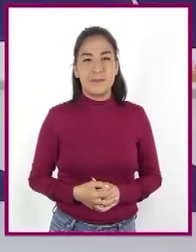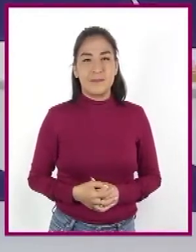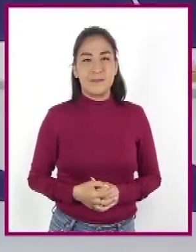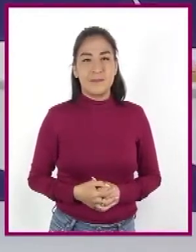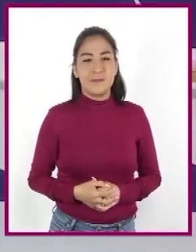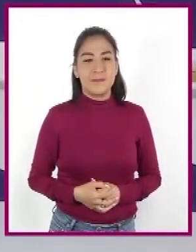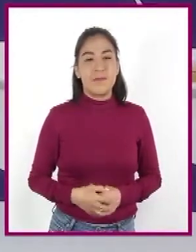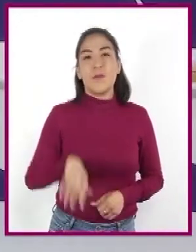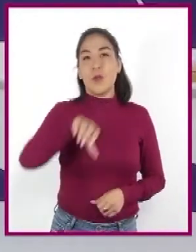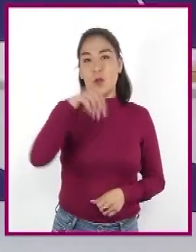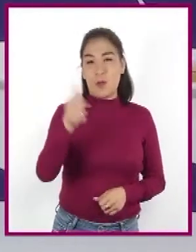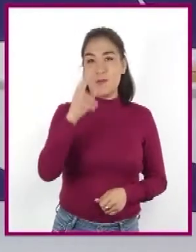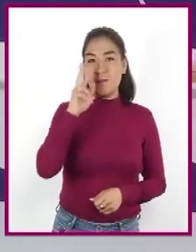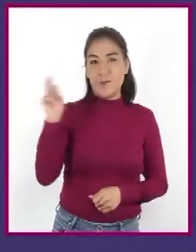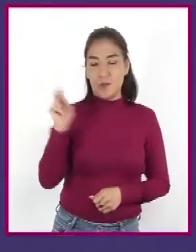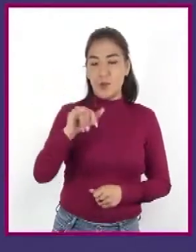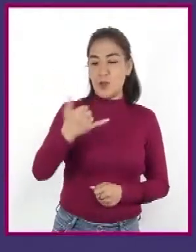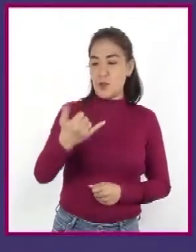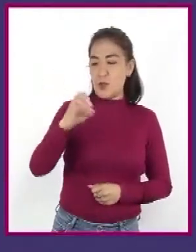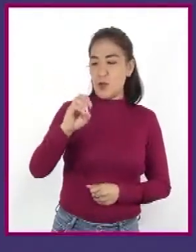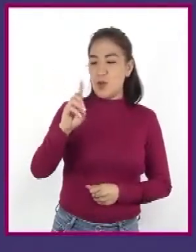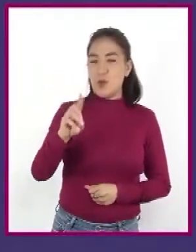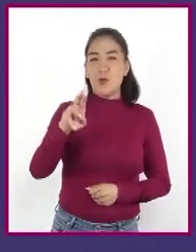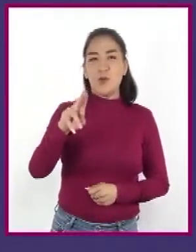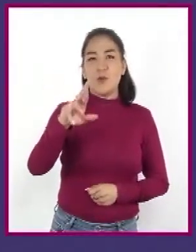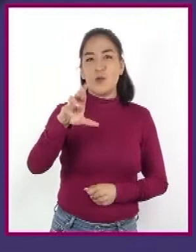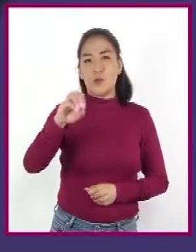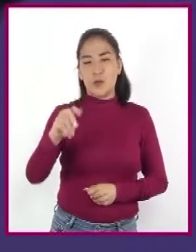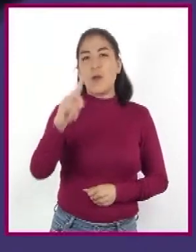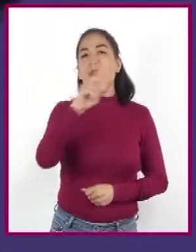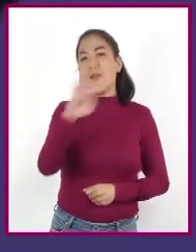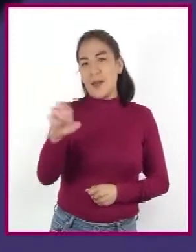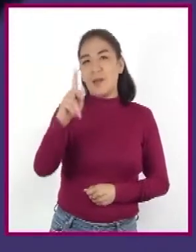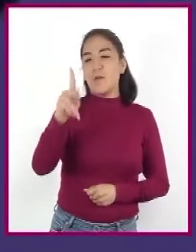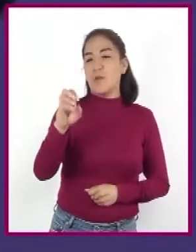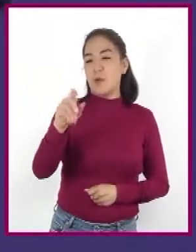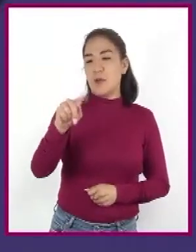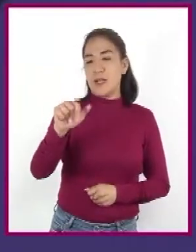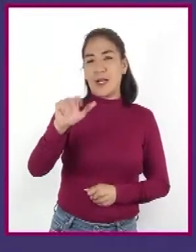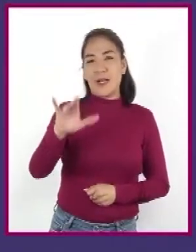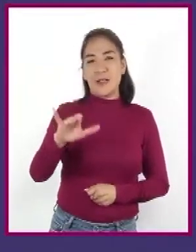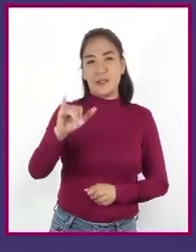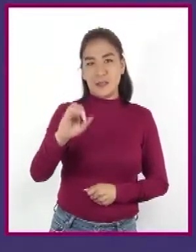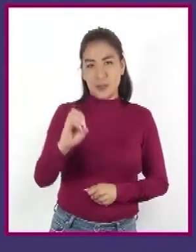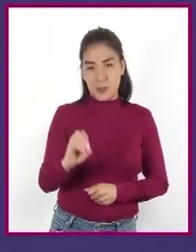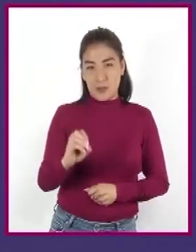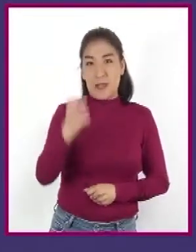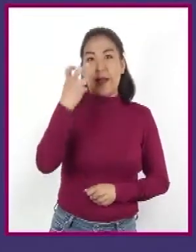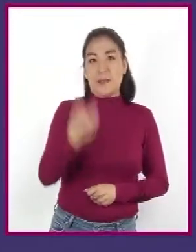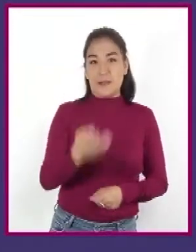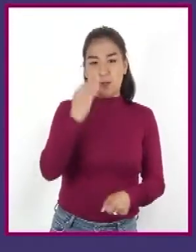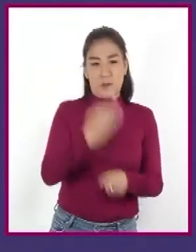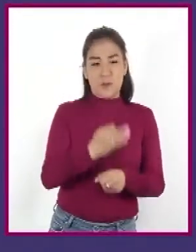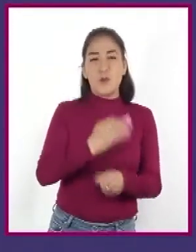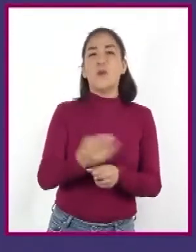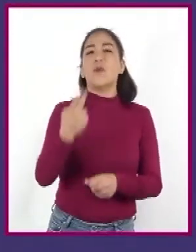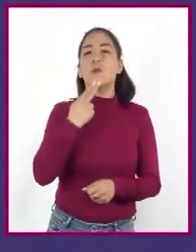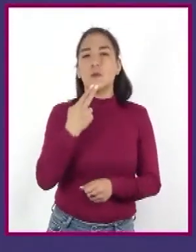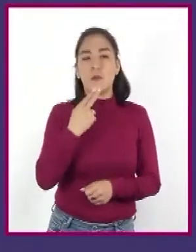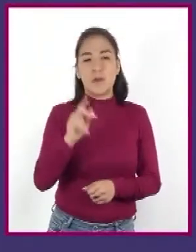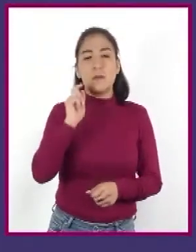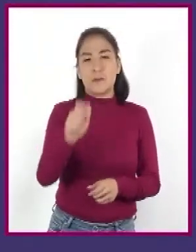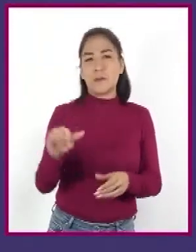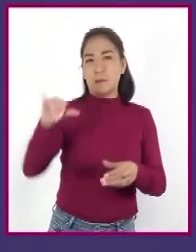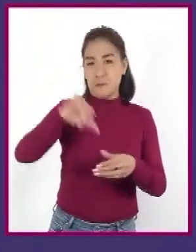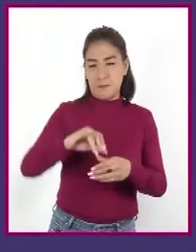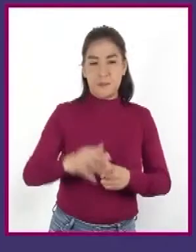Y el otro es el yoduro de potasio. Lo ponemos lo utilizamos con este, ¿verdad,